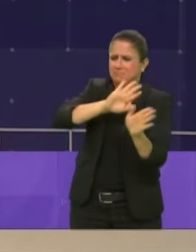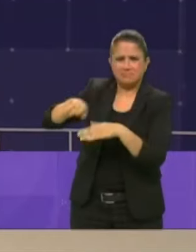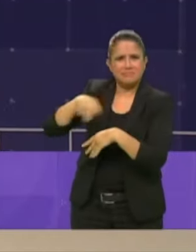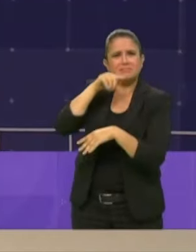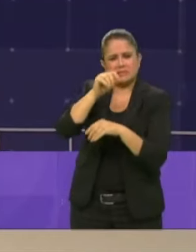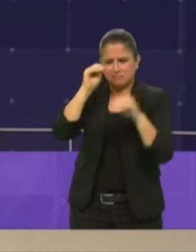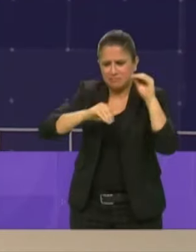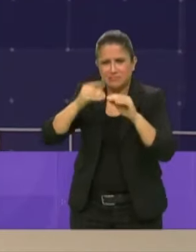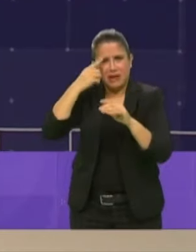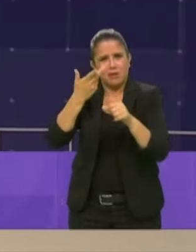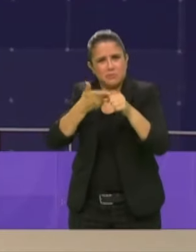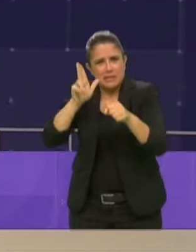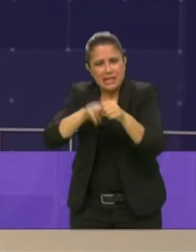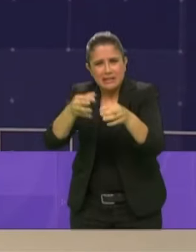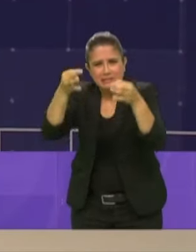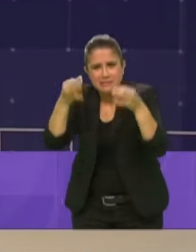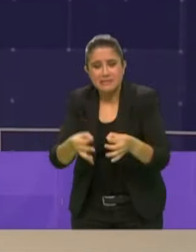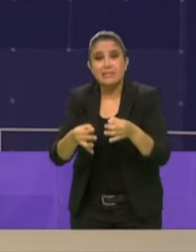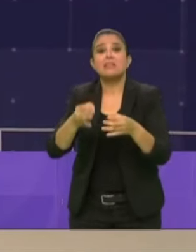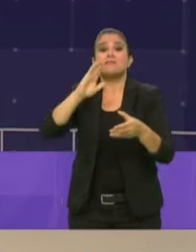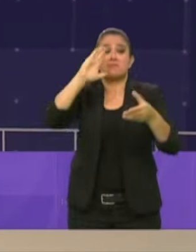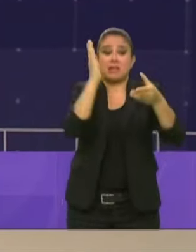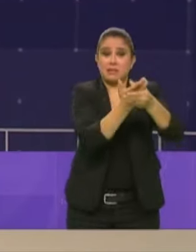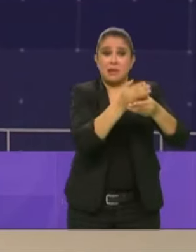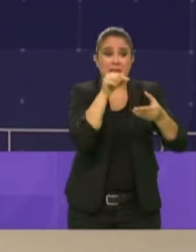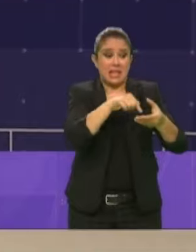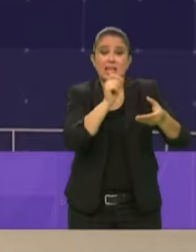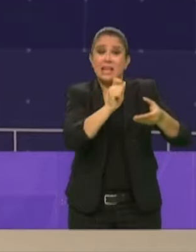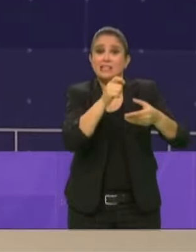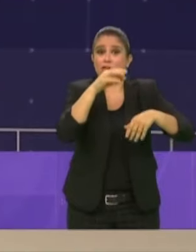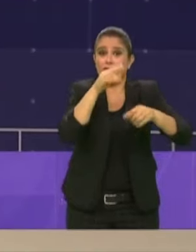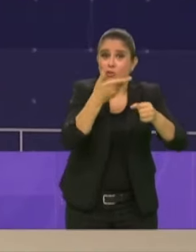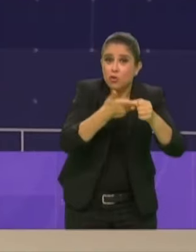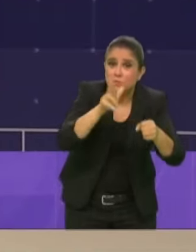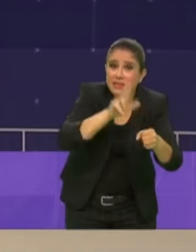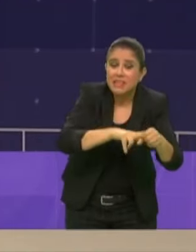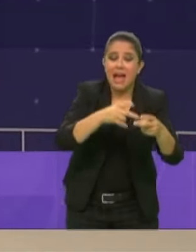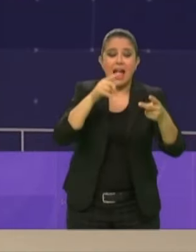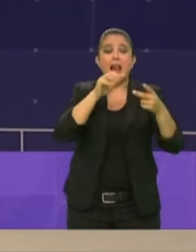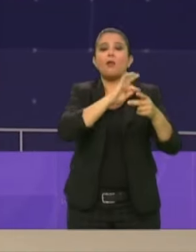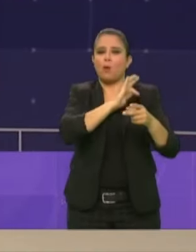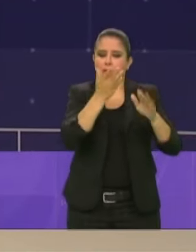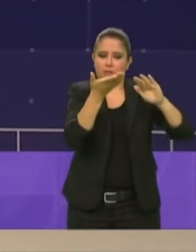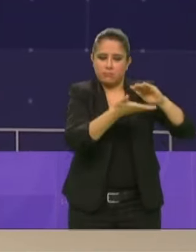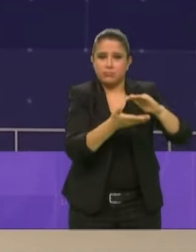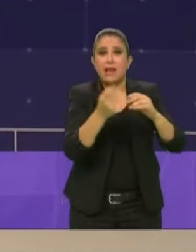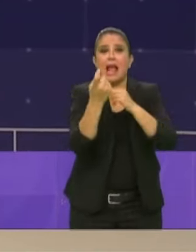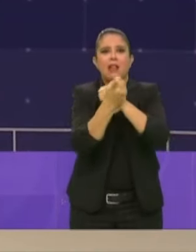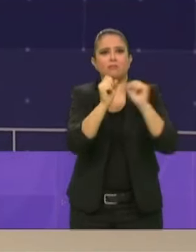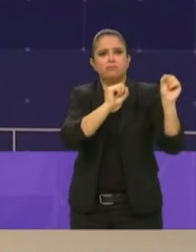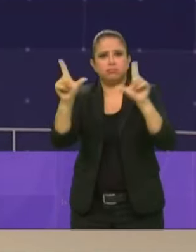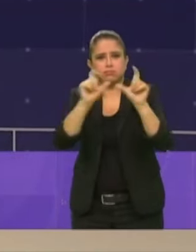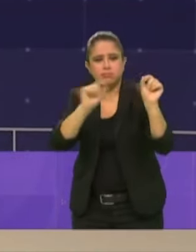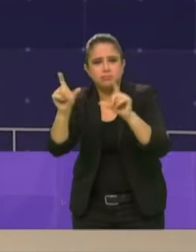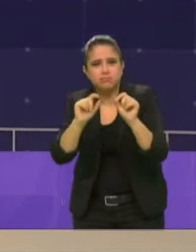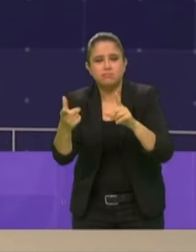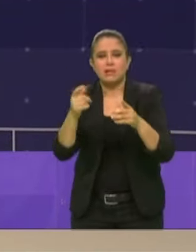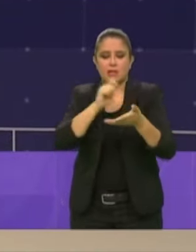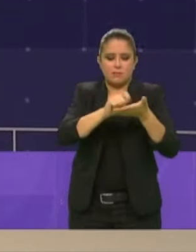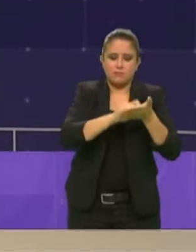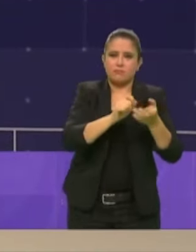salud digital. Expediente clínico electrónico, teleconsultas y recetas electrónicas. Y